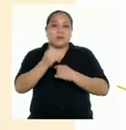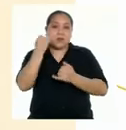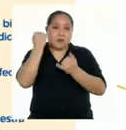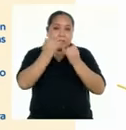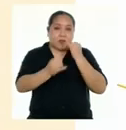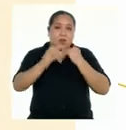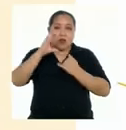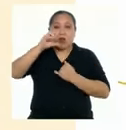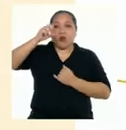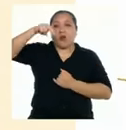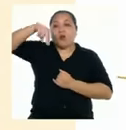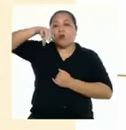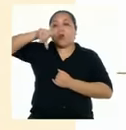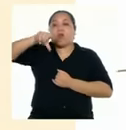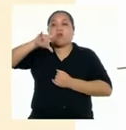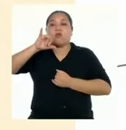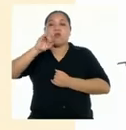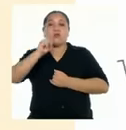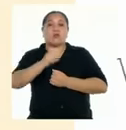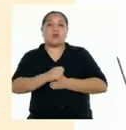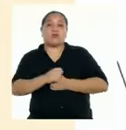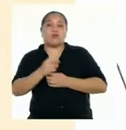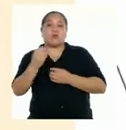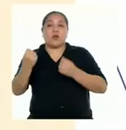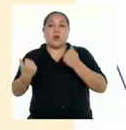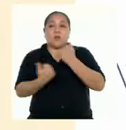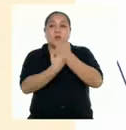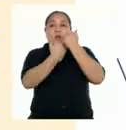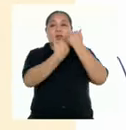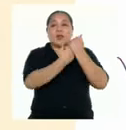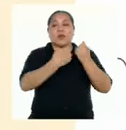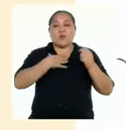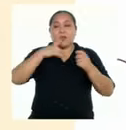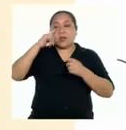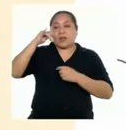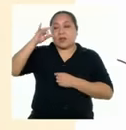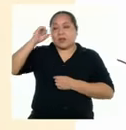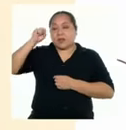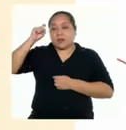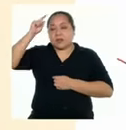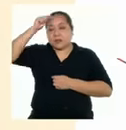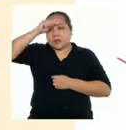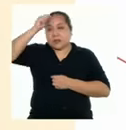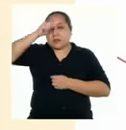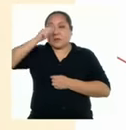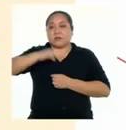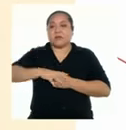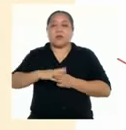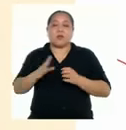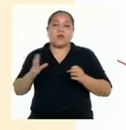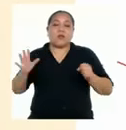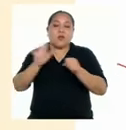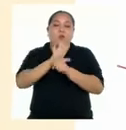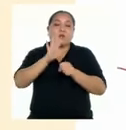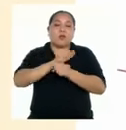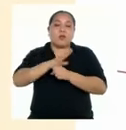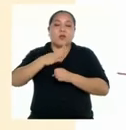mi tesis y los argumentos planteados para poder redondear mi reflexión.